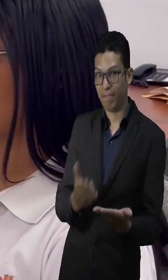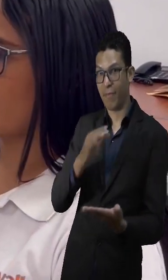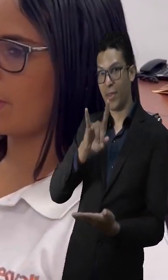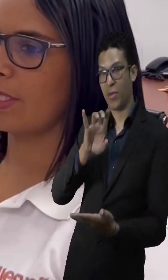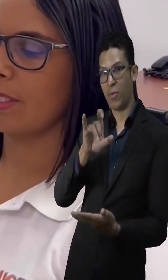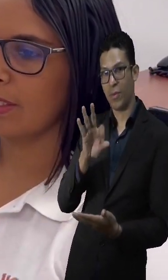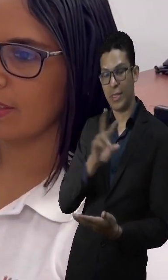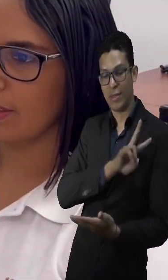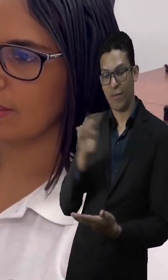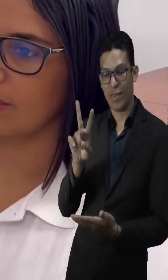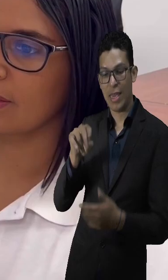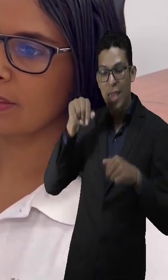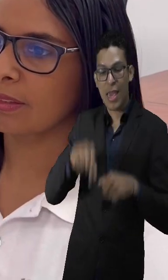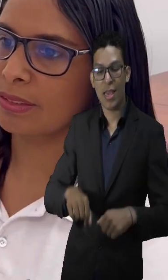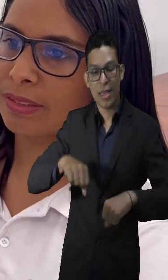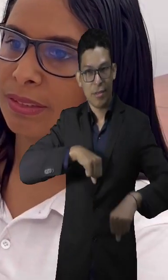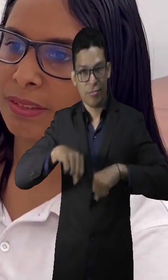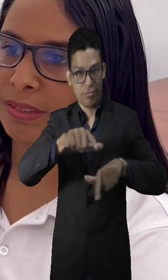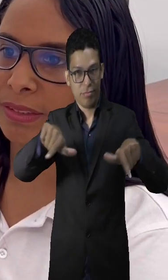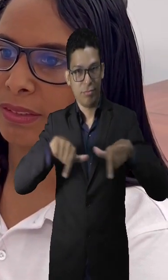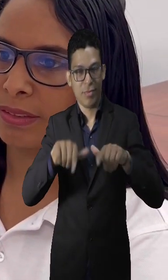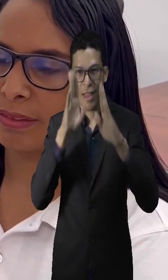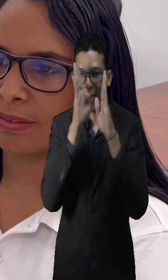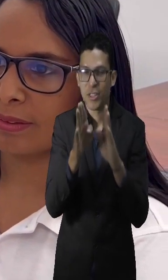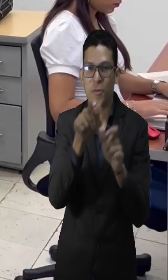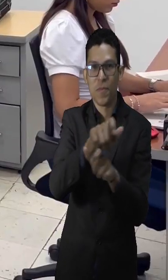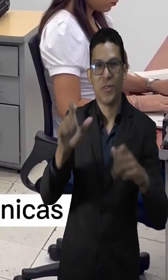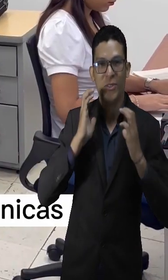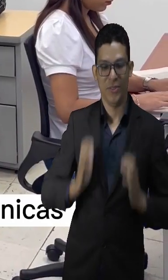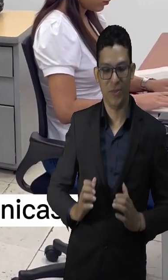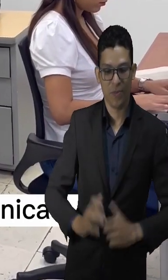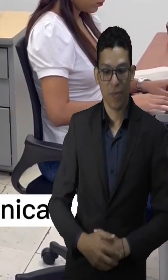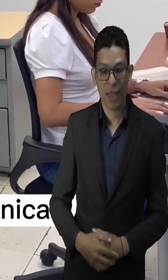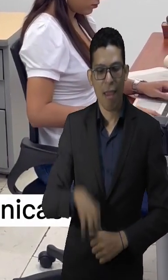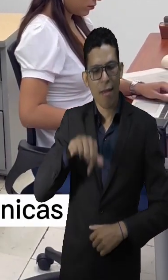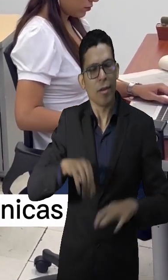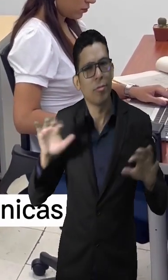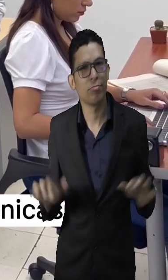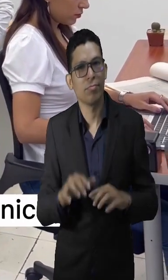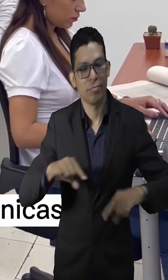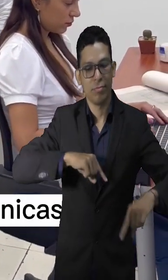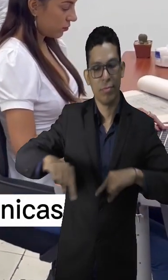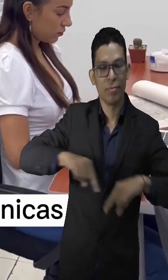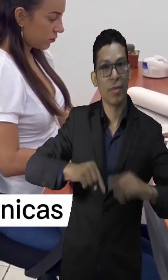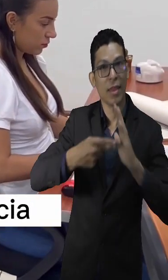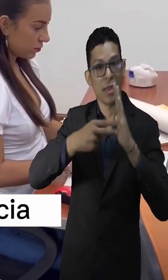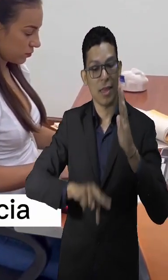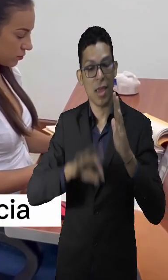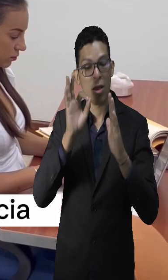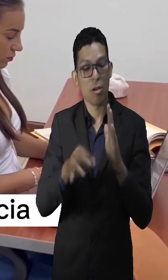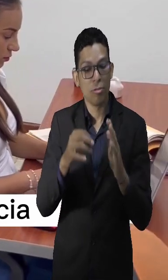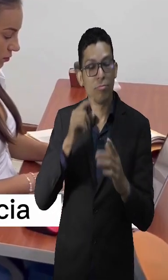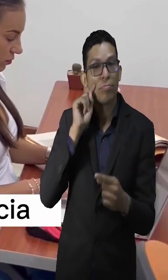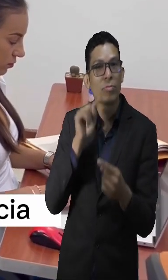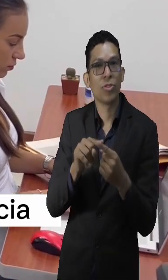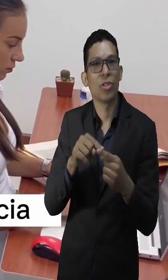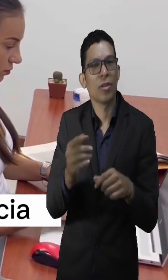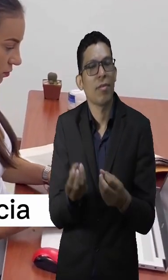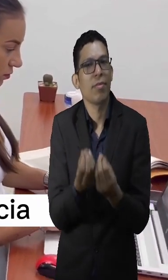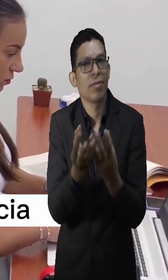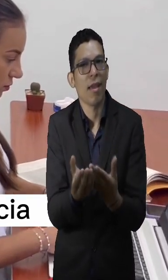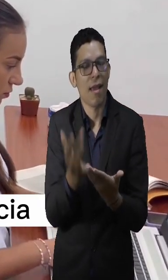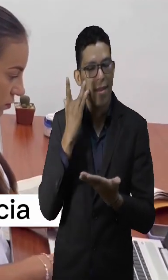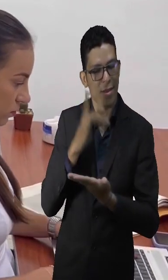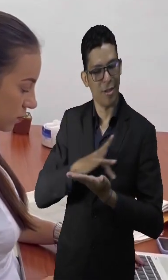Bienvenidos a la West Valle. Este es el área de gestión documental y atención al ciudadano. Aquí generamos las actividades administrativas y técnicas tendientes a generar la